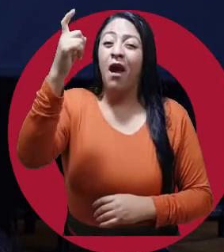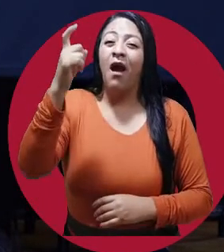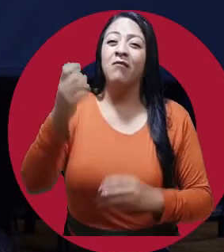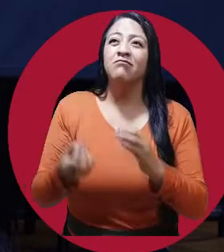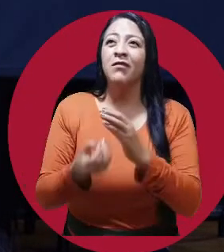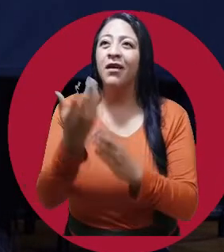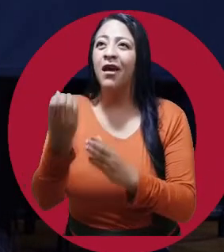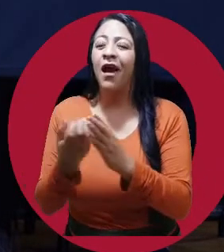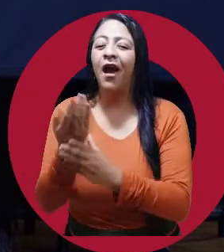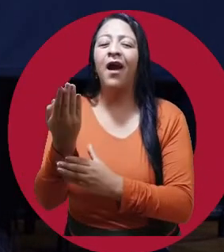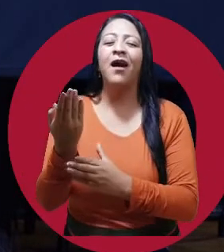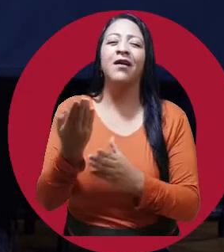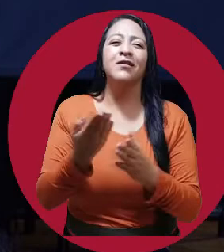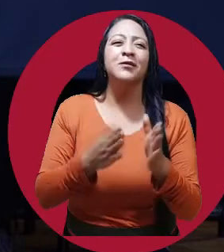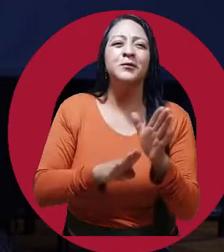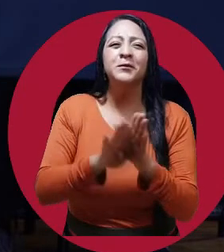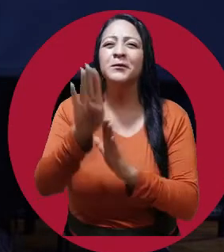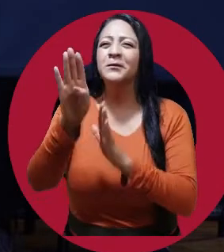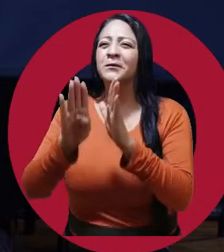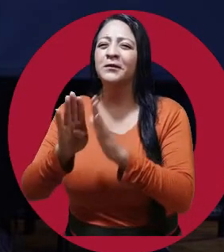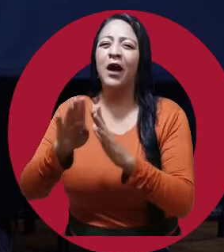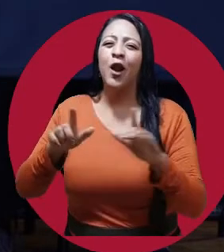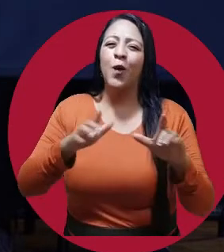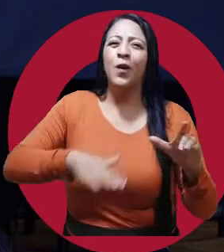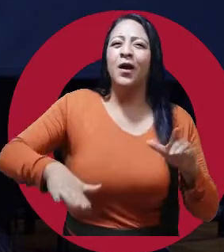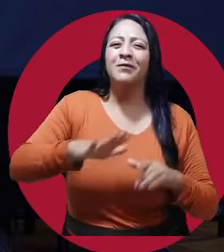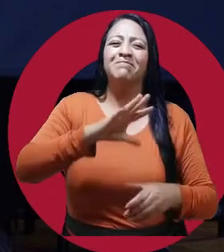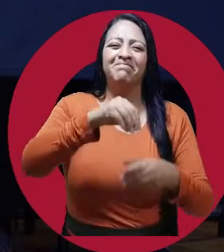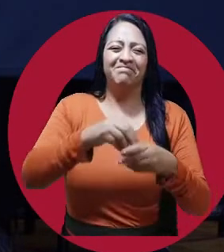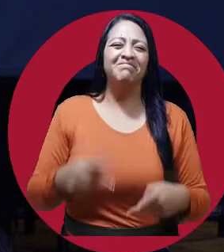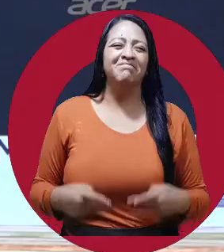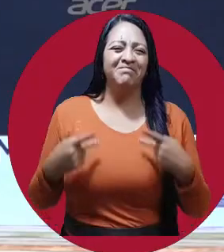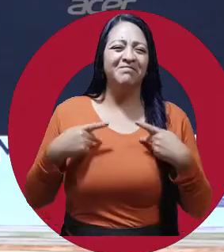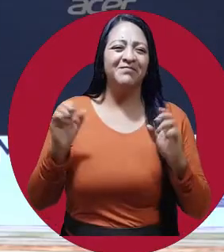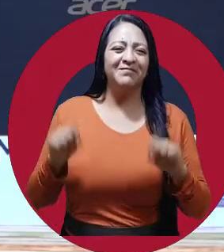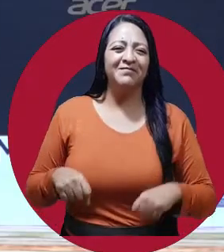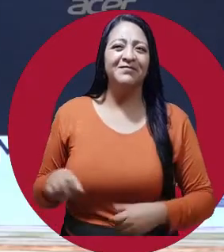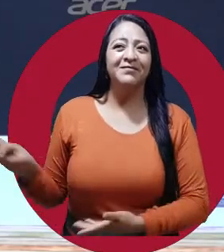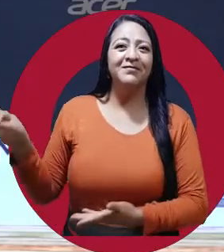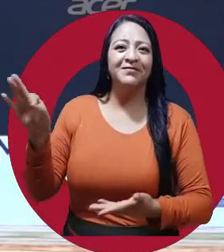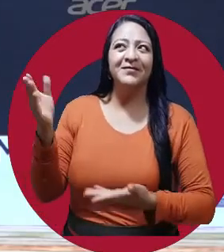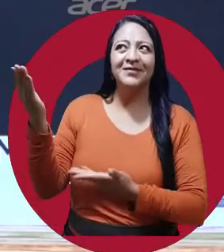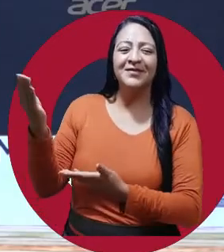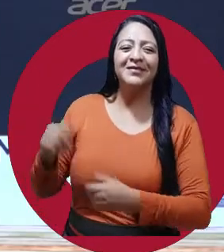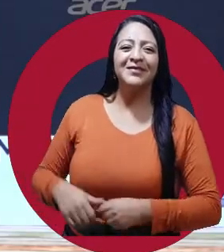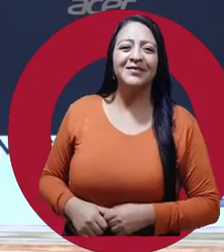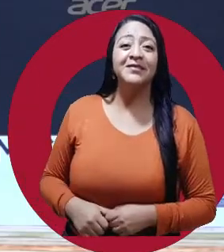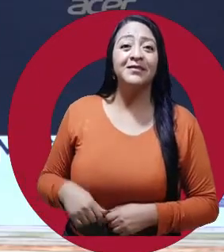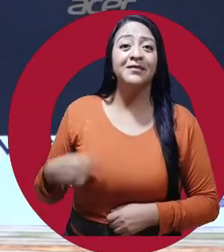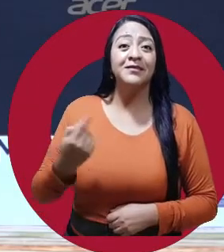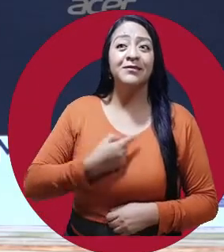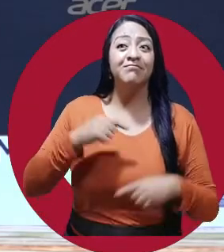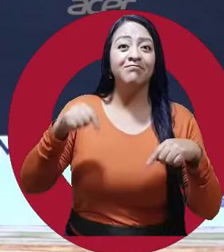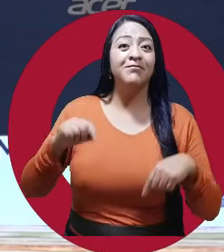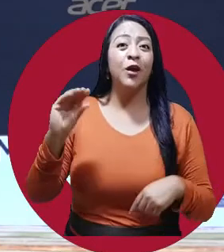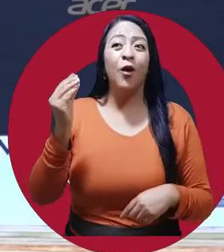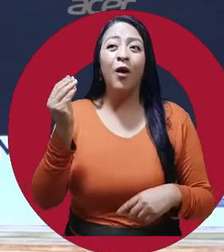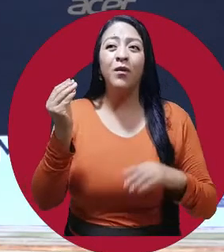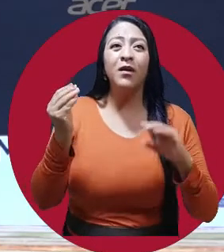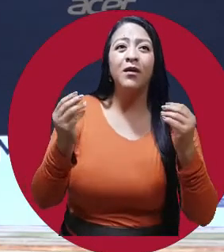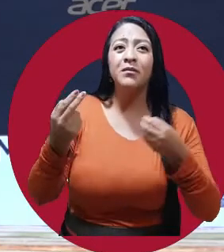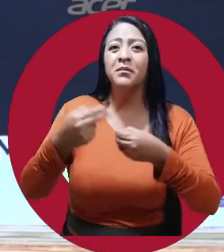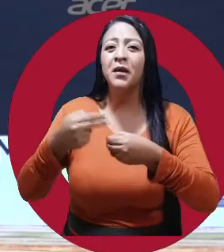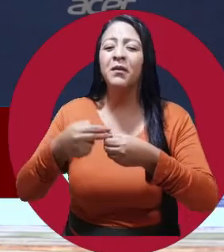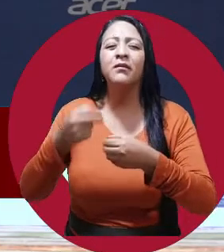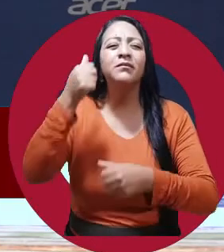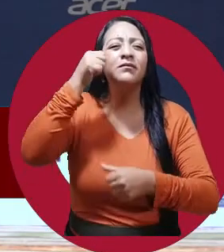crear ese lugar donde queremos vivir, ¿no? Irlanda Cañarejo. Para eso estamos ahora aquí, jóvenes,